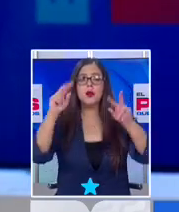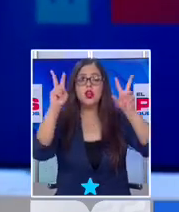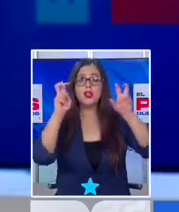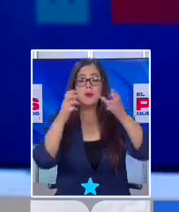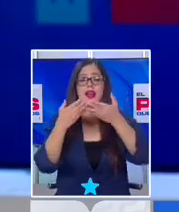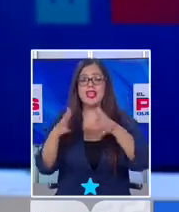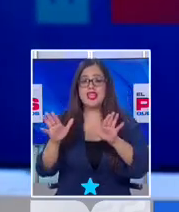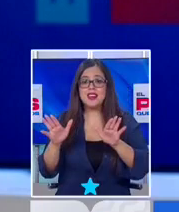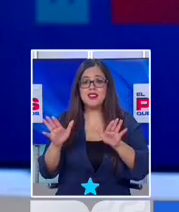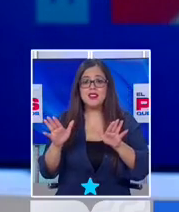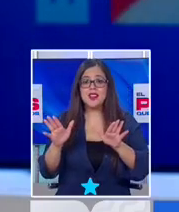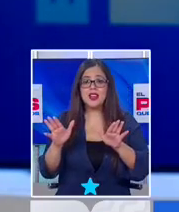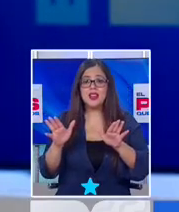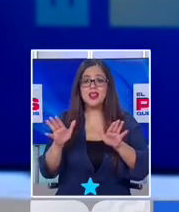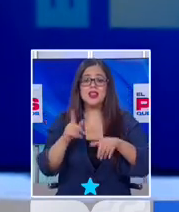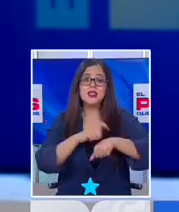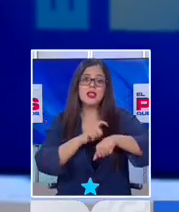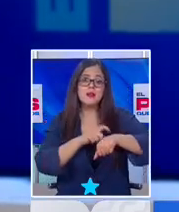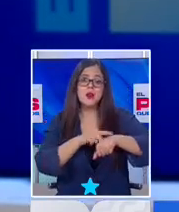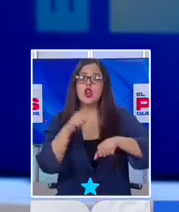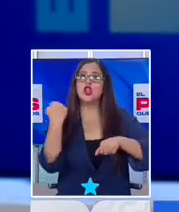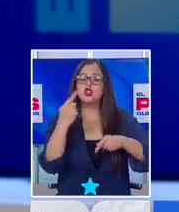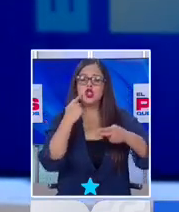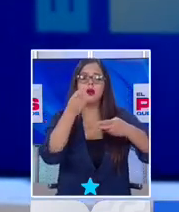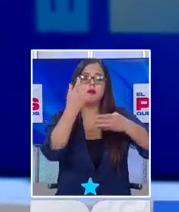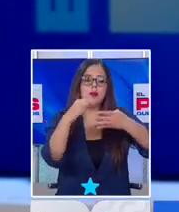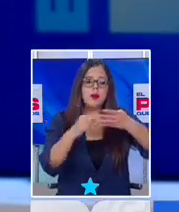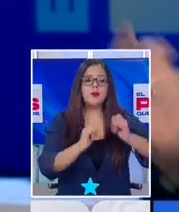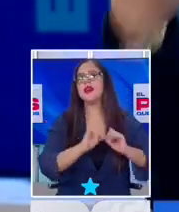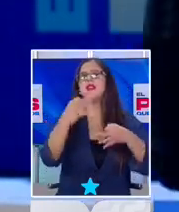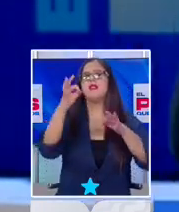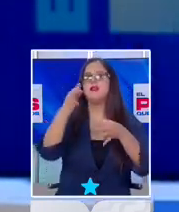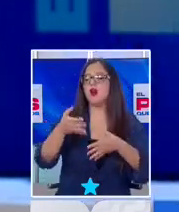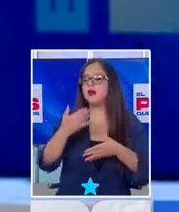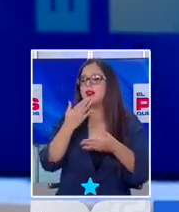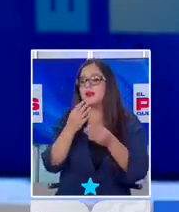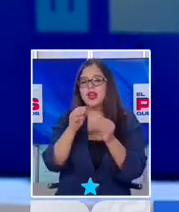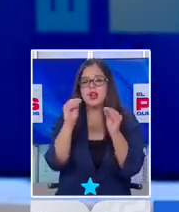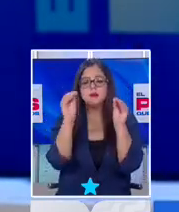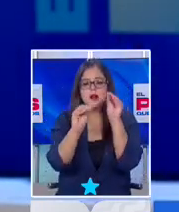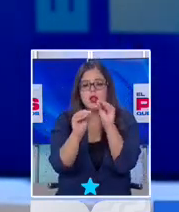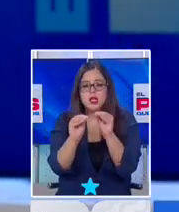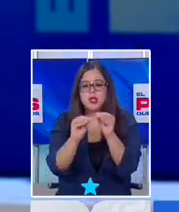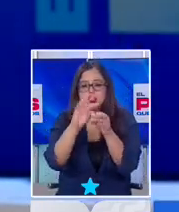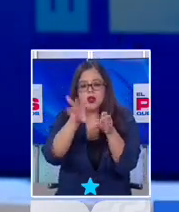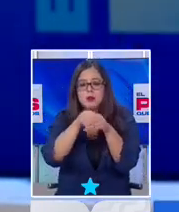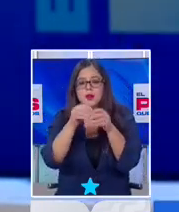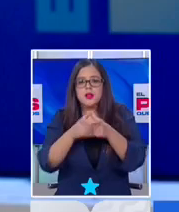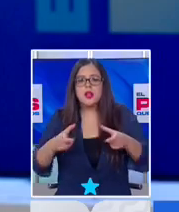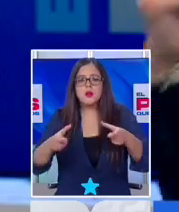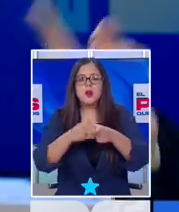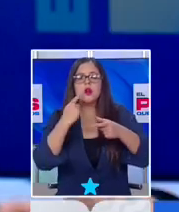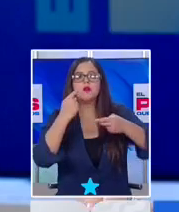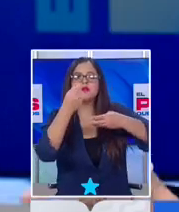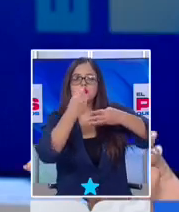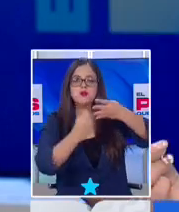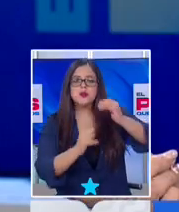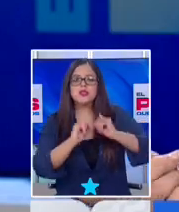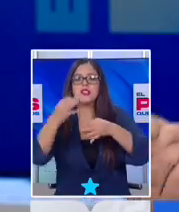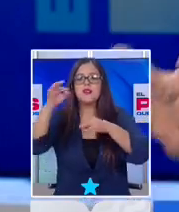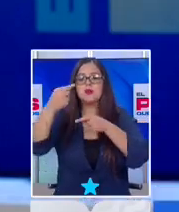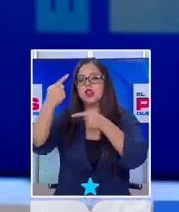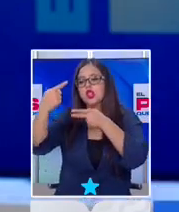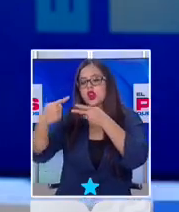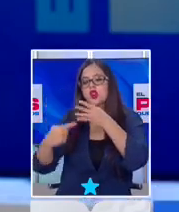libres estamos trabajando indicaciones estamos revisando el informe que va al pleno la indicación interna de la comisión estamos realizando los informes de las